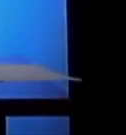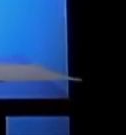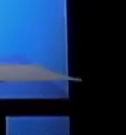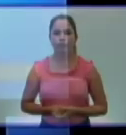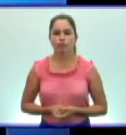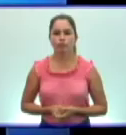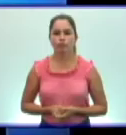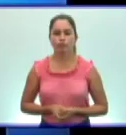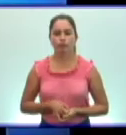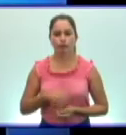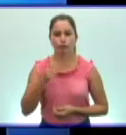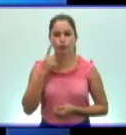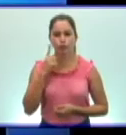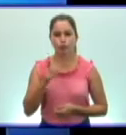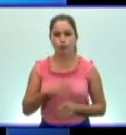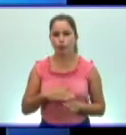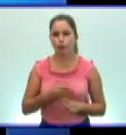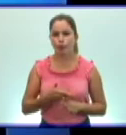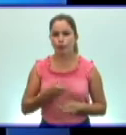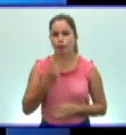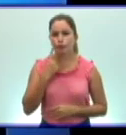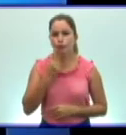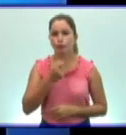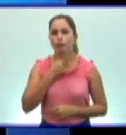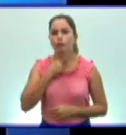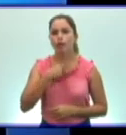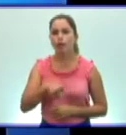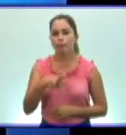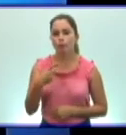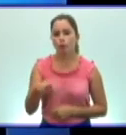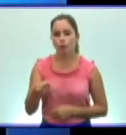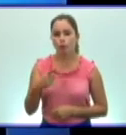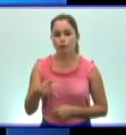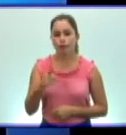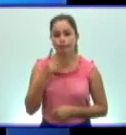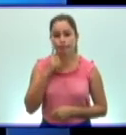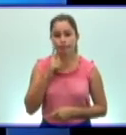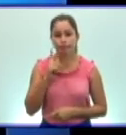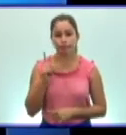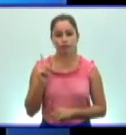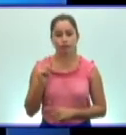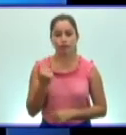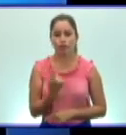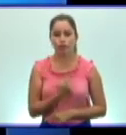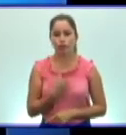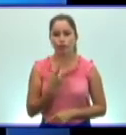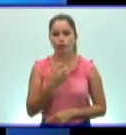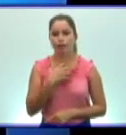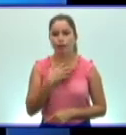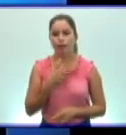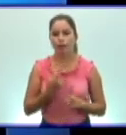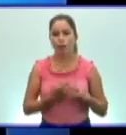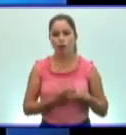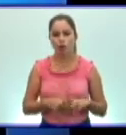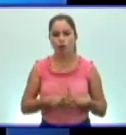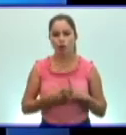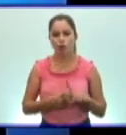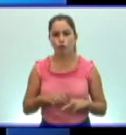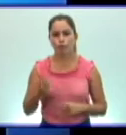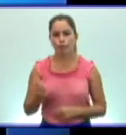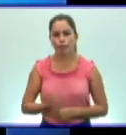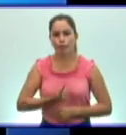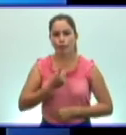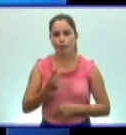A continuación vamos a dar un ejemplo de un ejercicio de este tipo que nosotros tenemos resuelto. Pero primero vamos a empezar